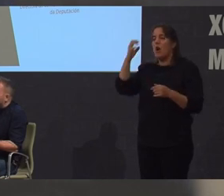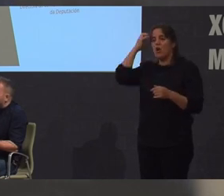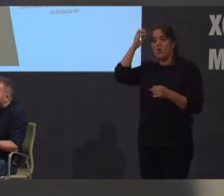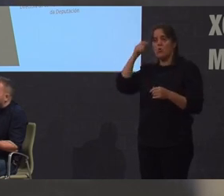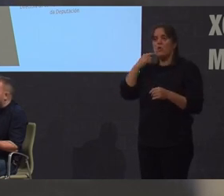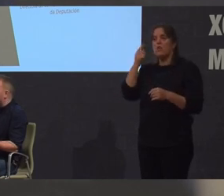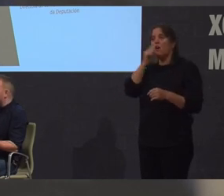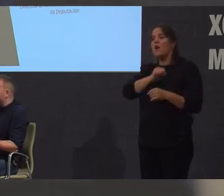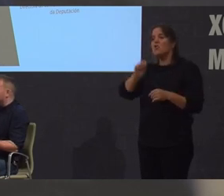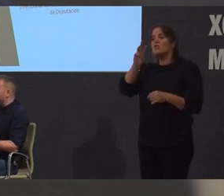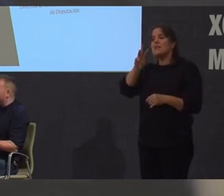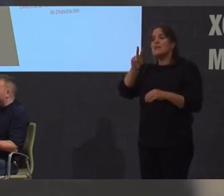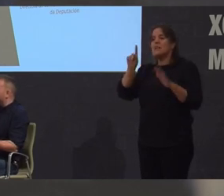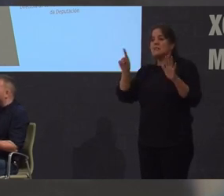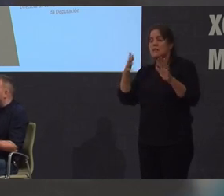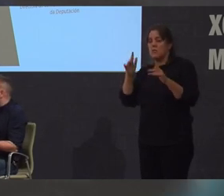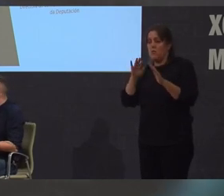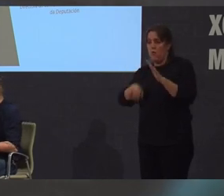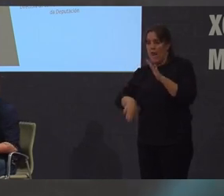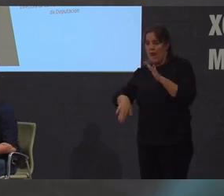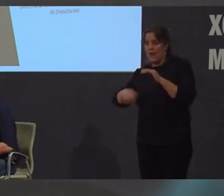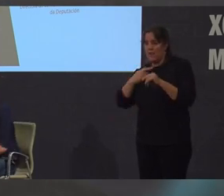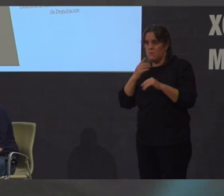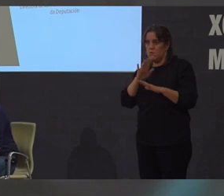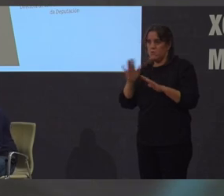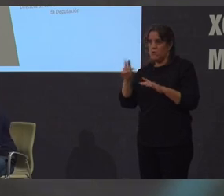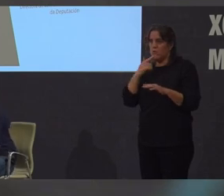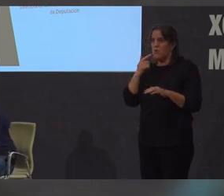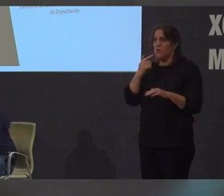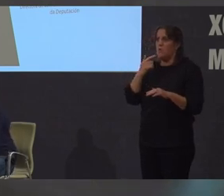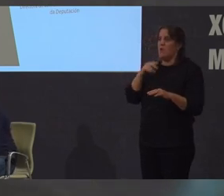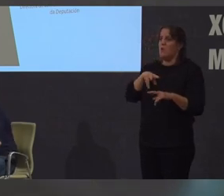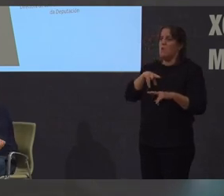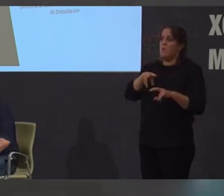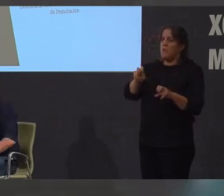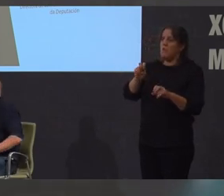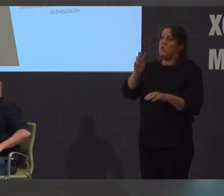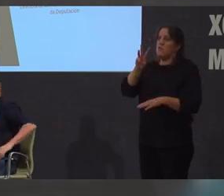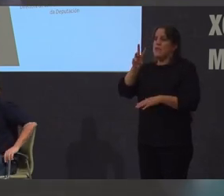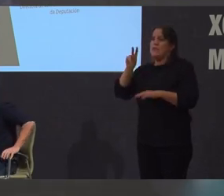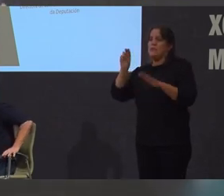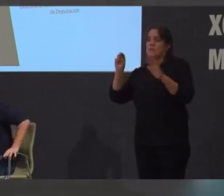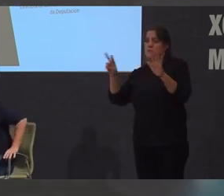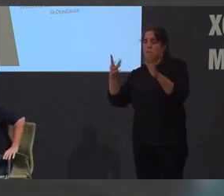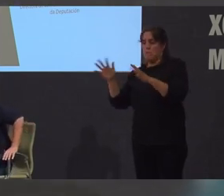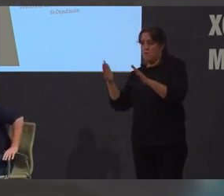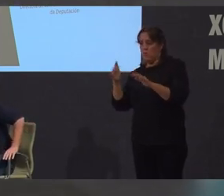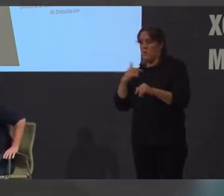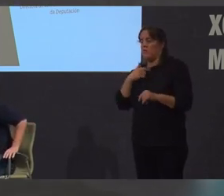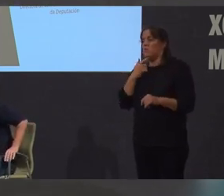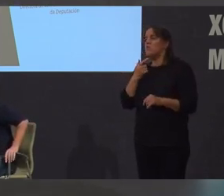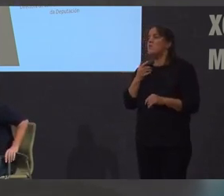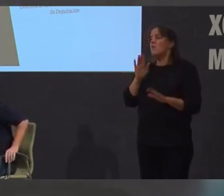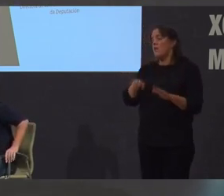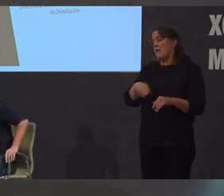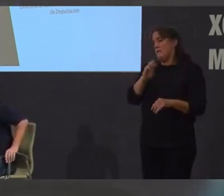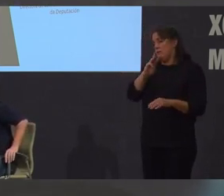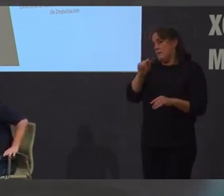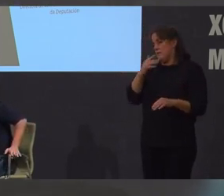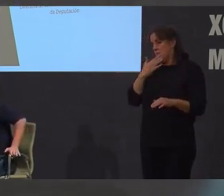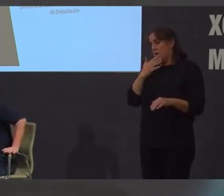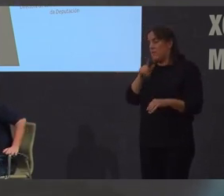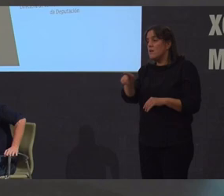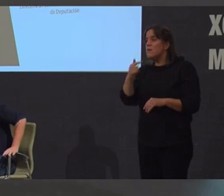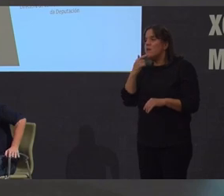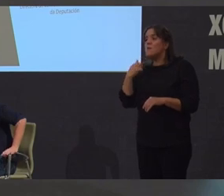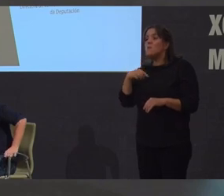el año 36, a finales del 36. Siempre me confundo si es a finales del 36 o a principios del 37, pero es, creo que fue a finales del 36.